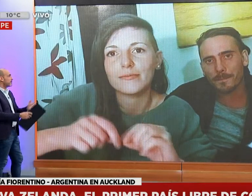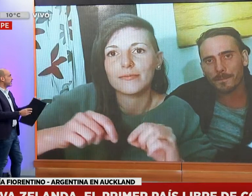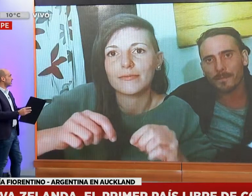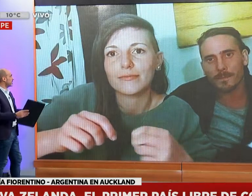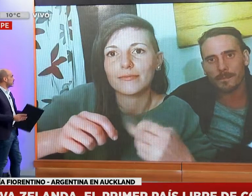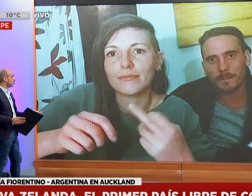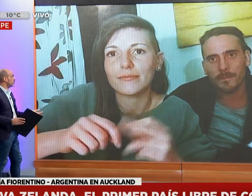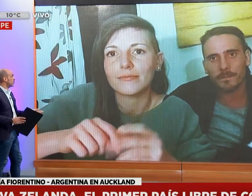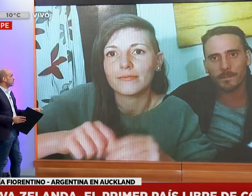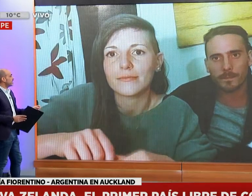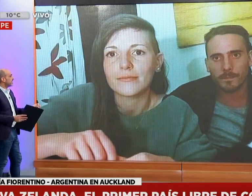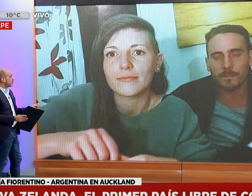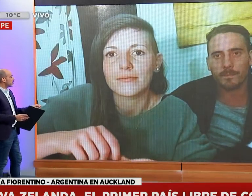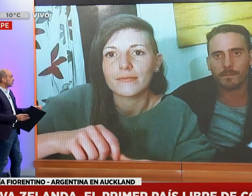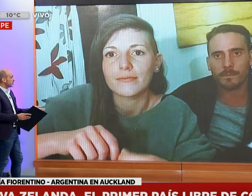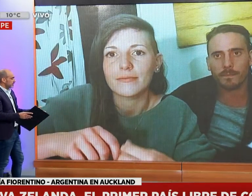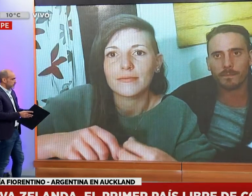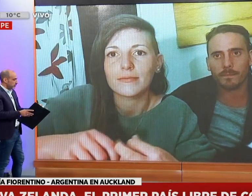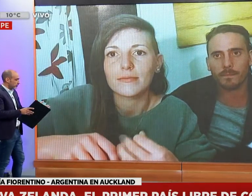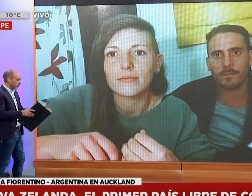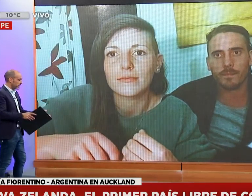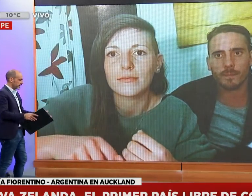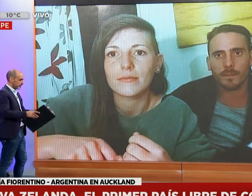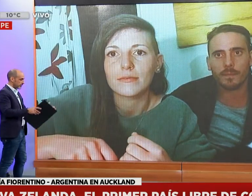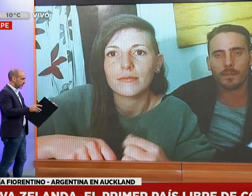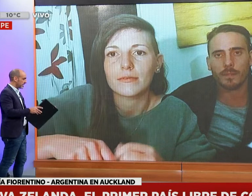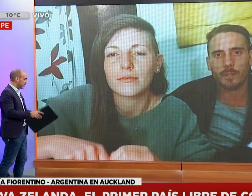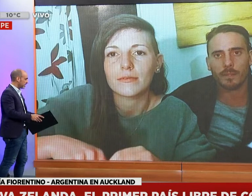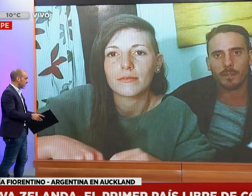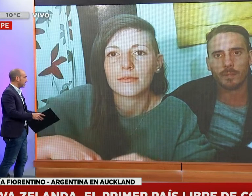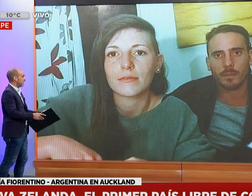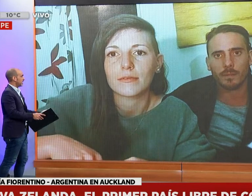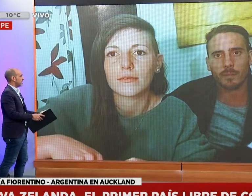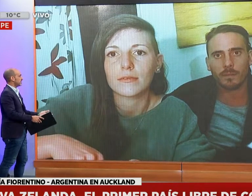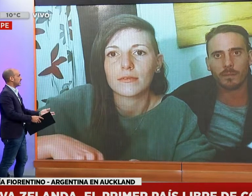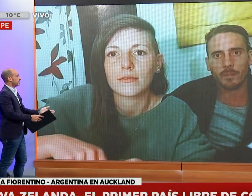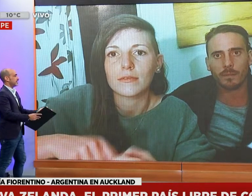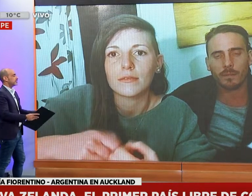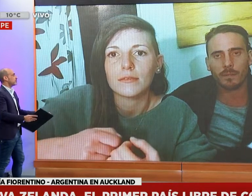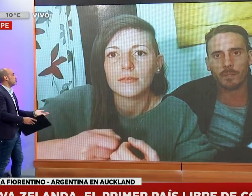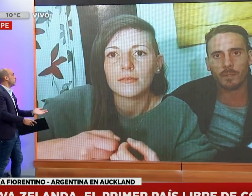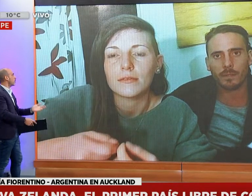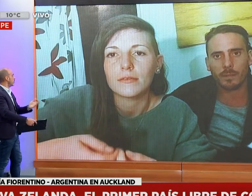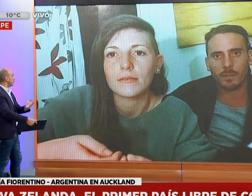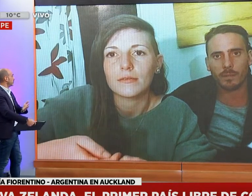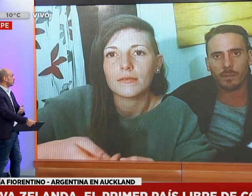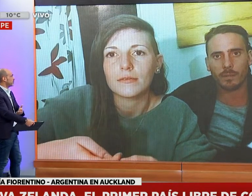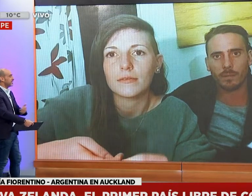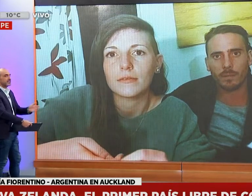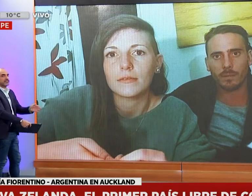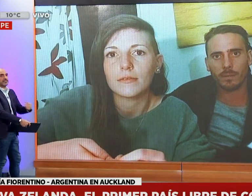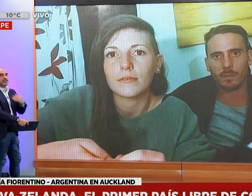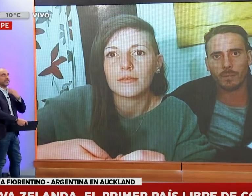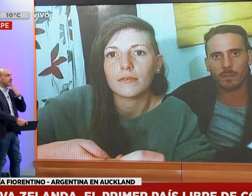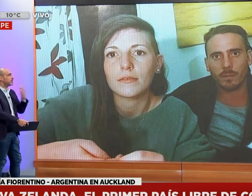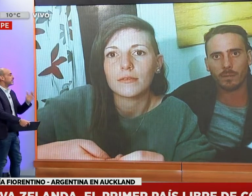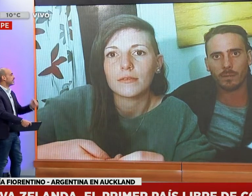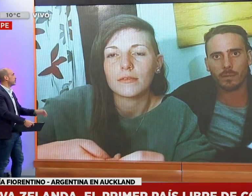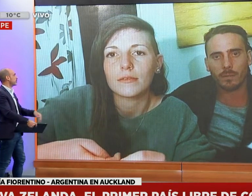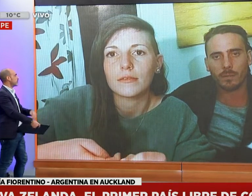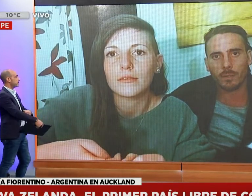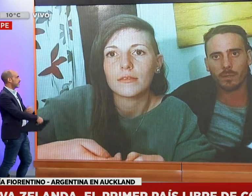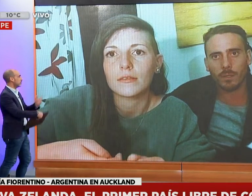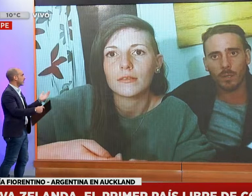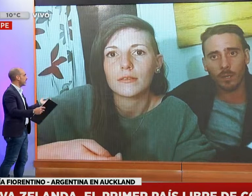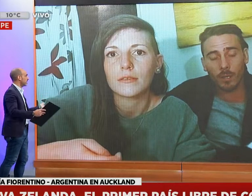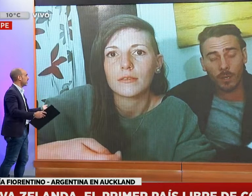sino en gran parte del mundo, ¿qué cosas funcionan en Nueva Zelanda que quizás sean un lujo en otros países? No sé, empezando